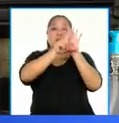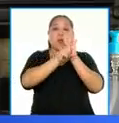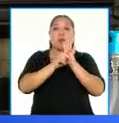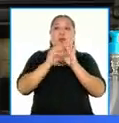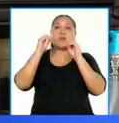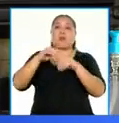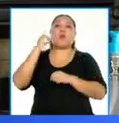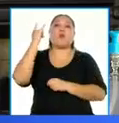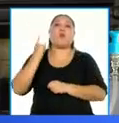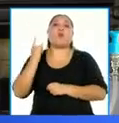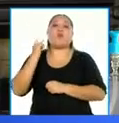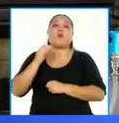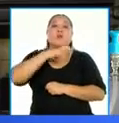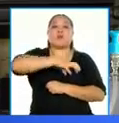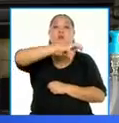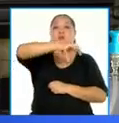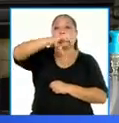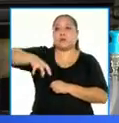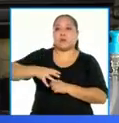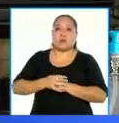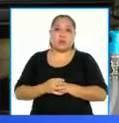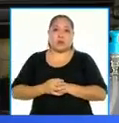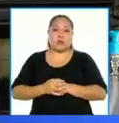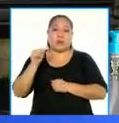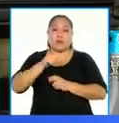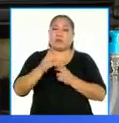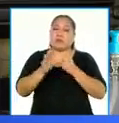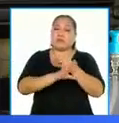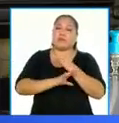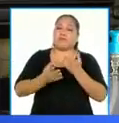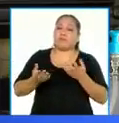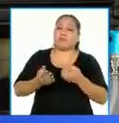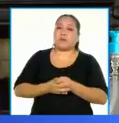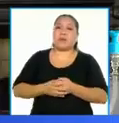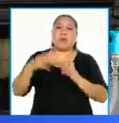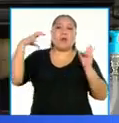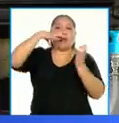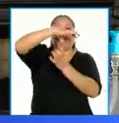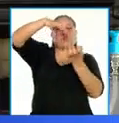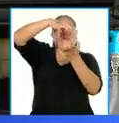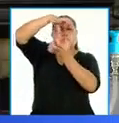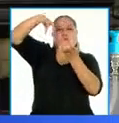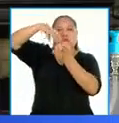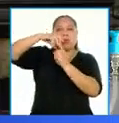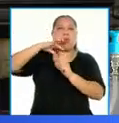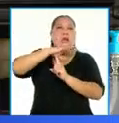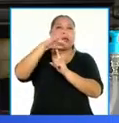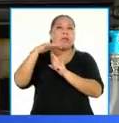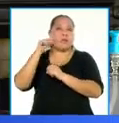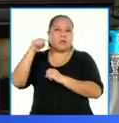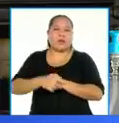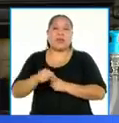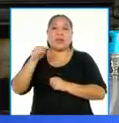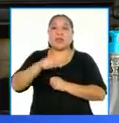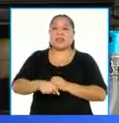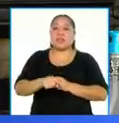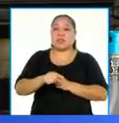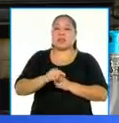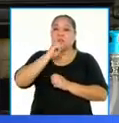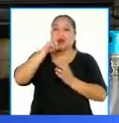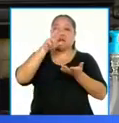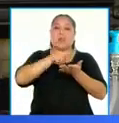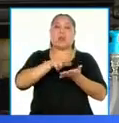en emergencia algunas zonas por razones básicamente climatológicas y estas declaraciones de emergencia